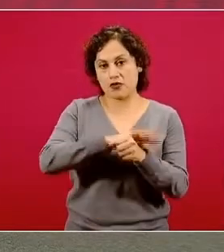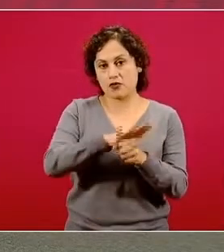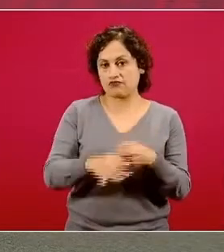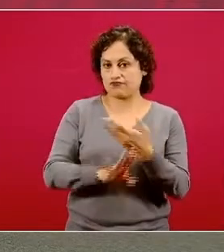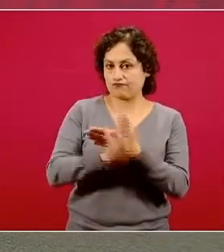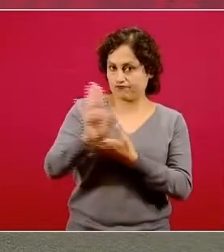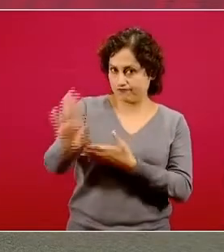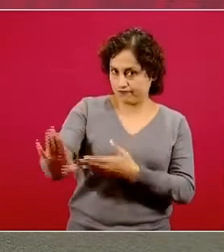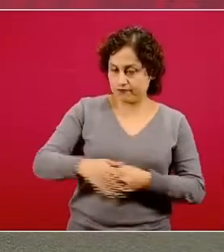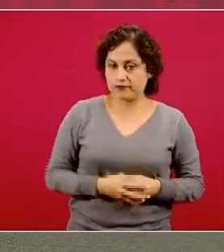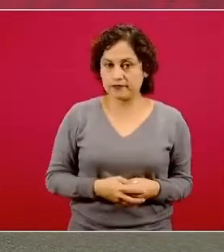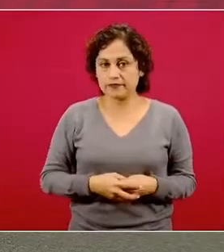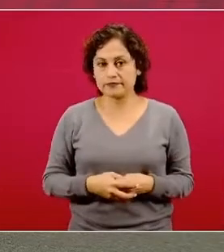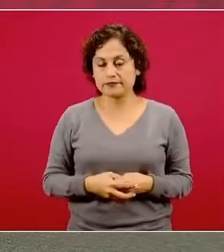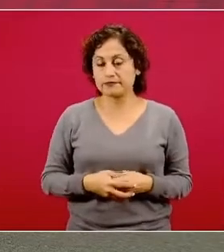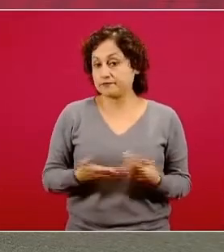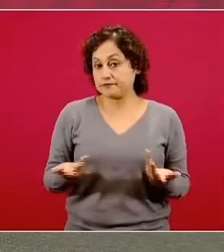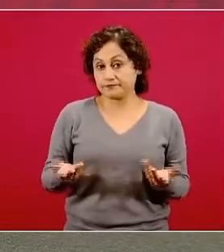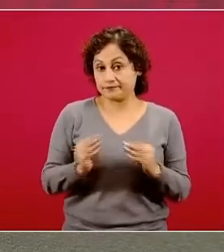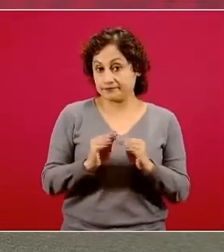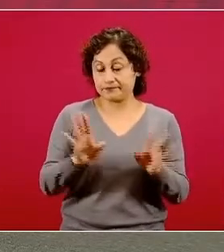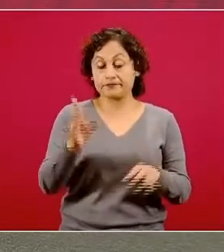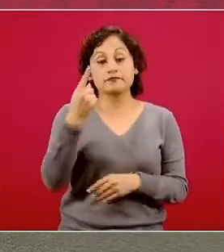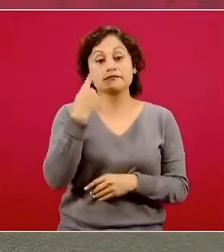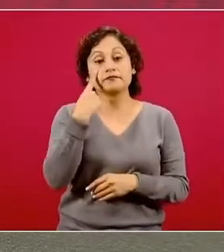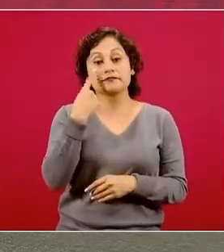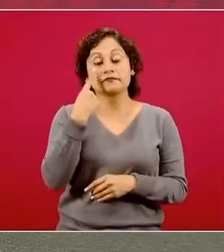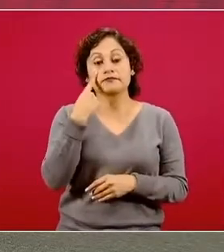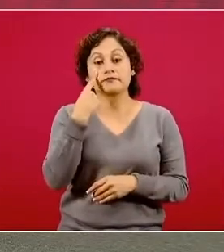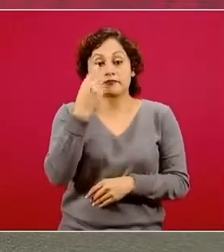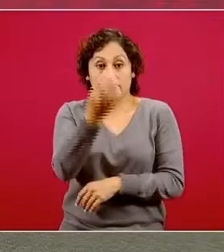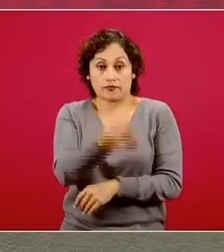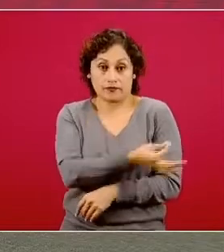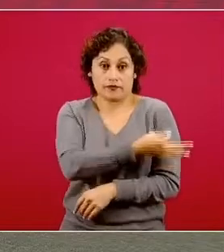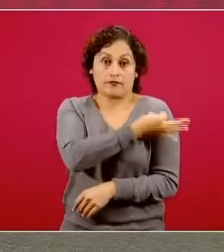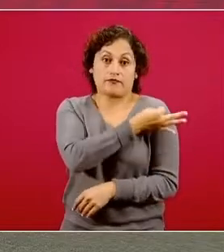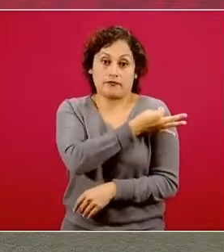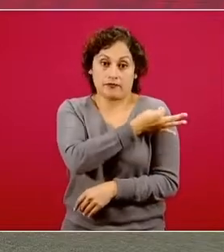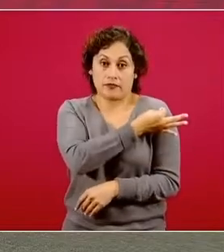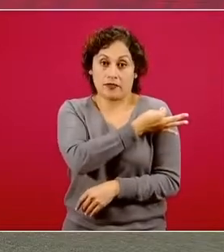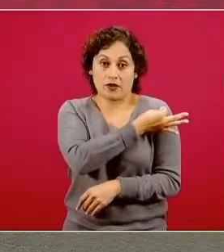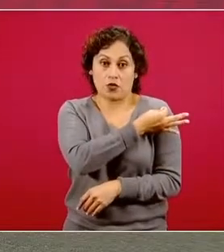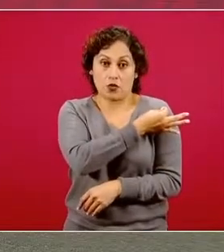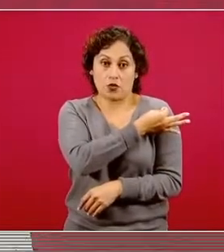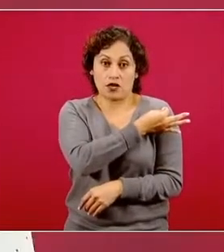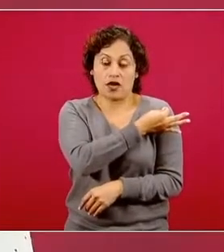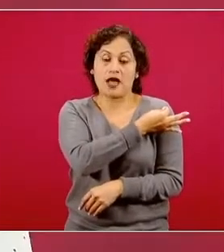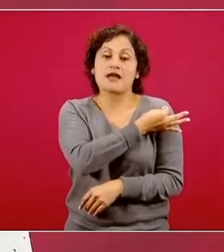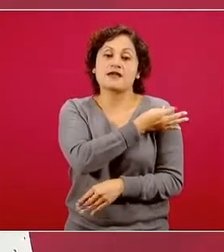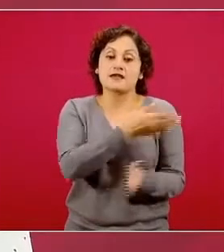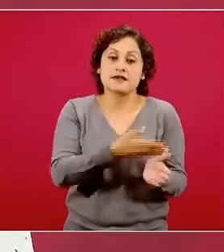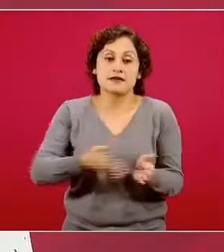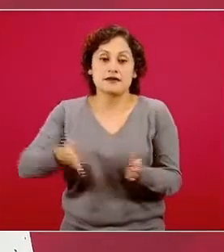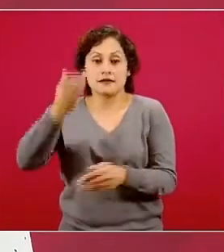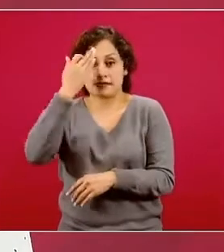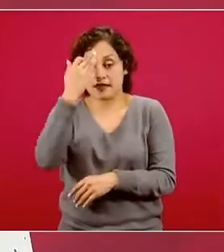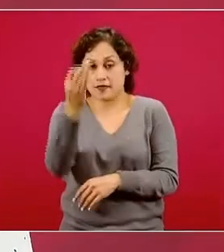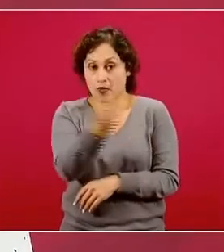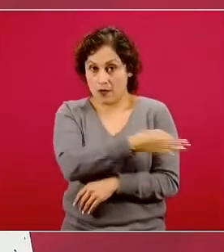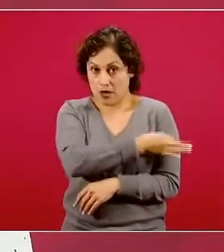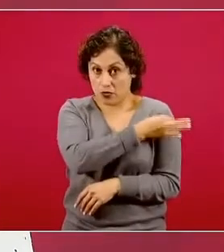coronavirus. De hecho, las vacunas y la vacunación